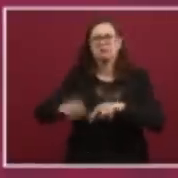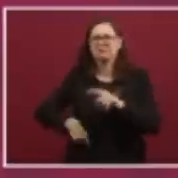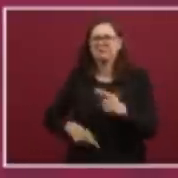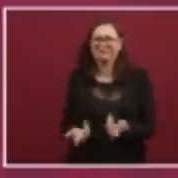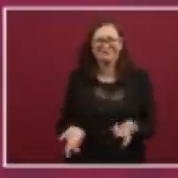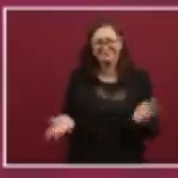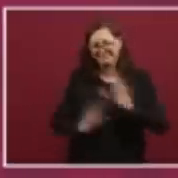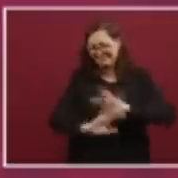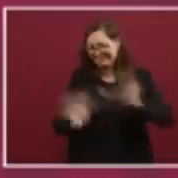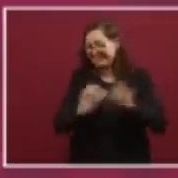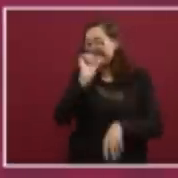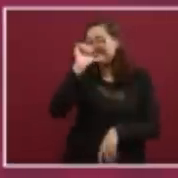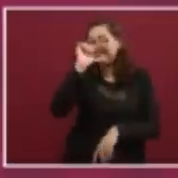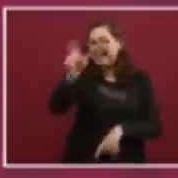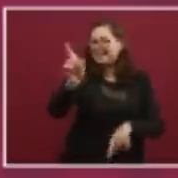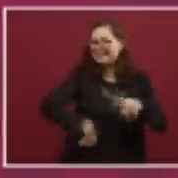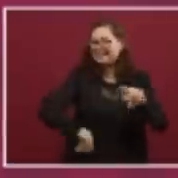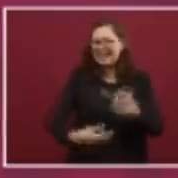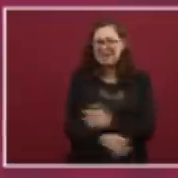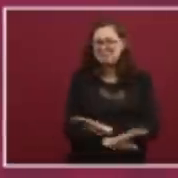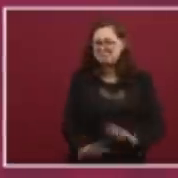nunca.